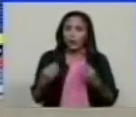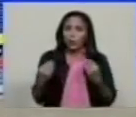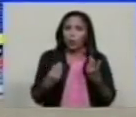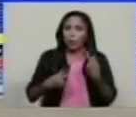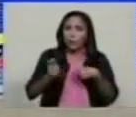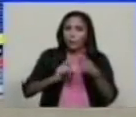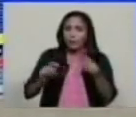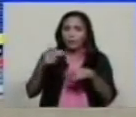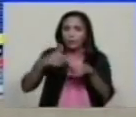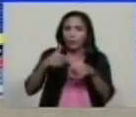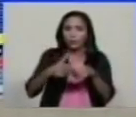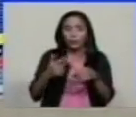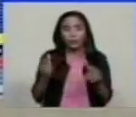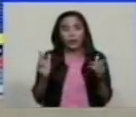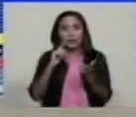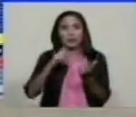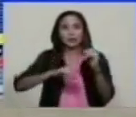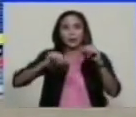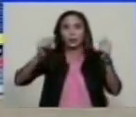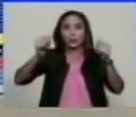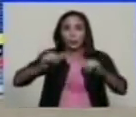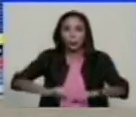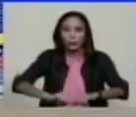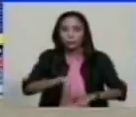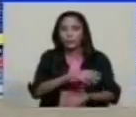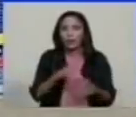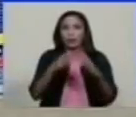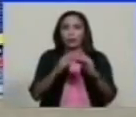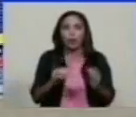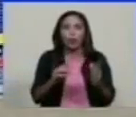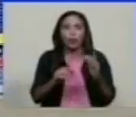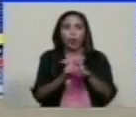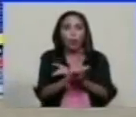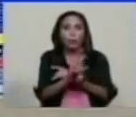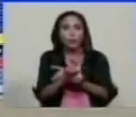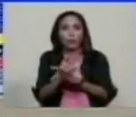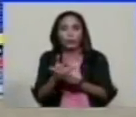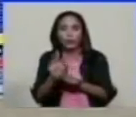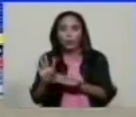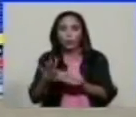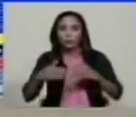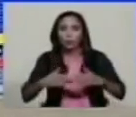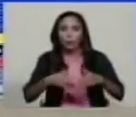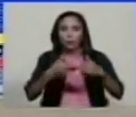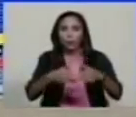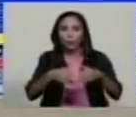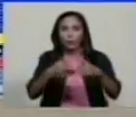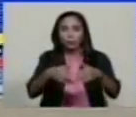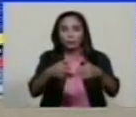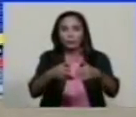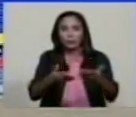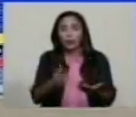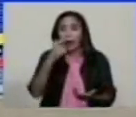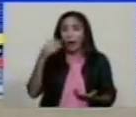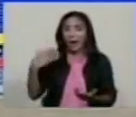Miren lo que pasó con el petróleo. Un barquito, dos barquitos, cuatro barquitos. Y ahora ratifico